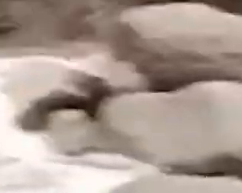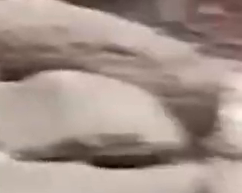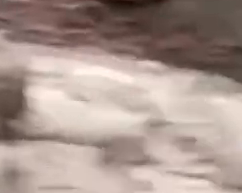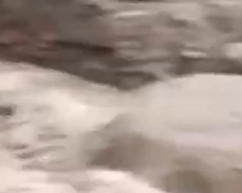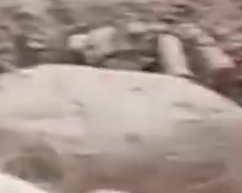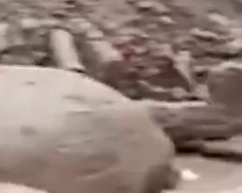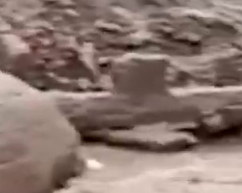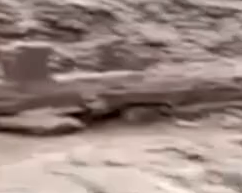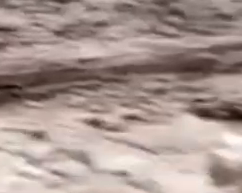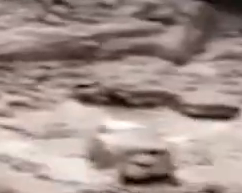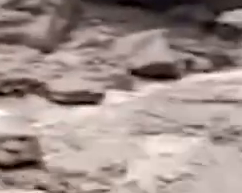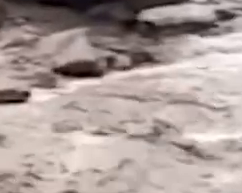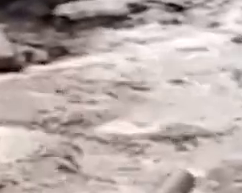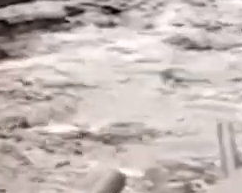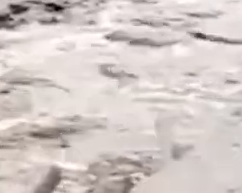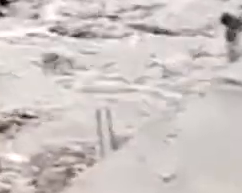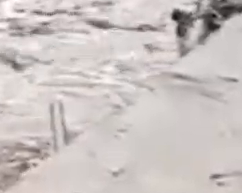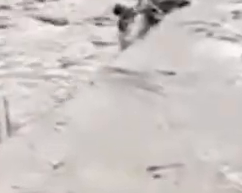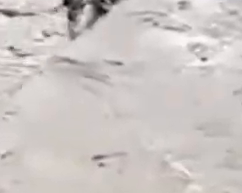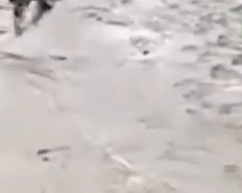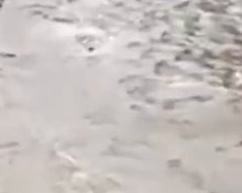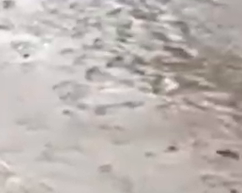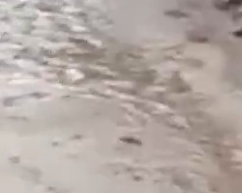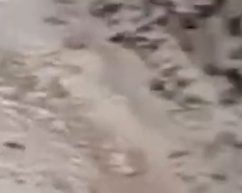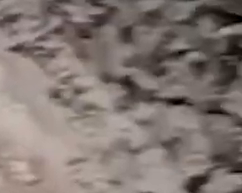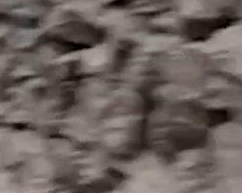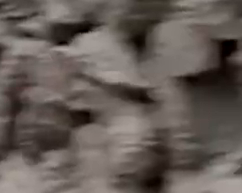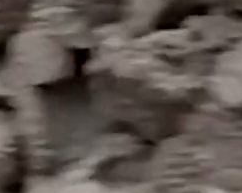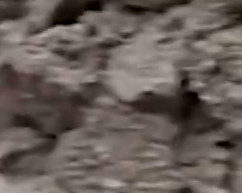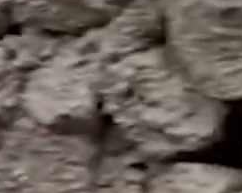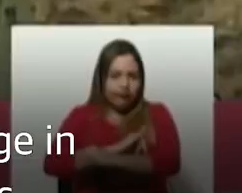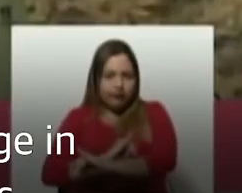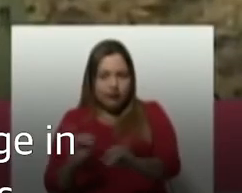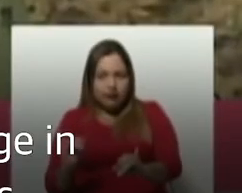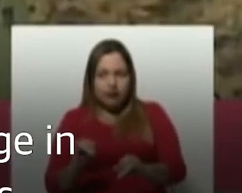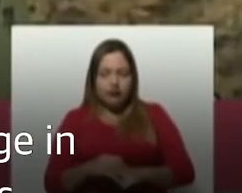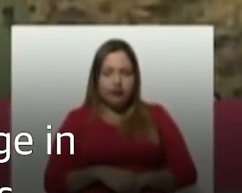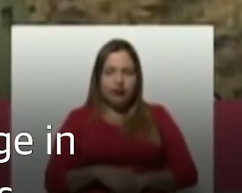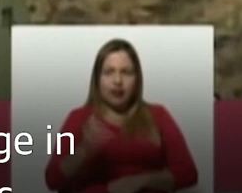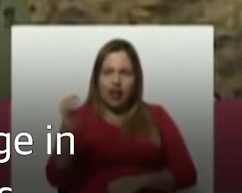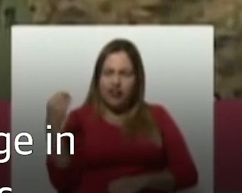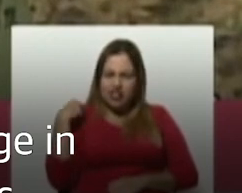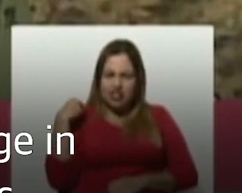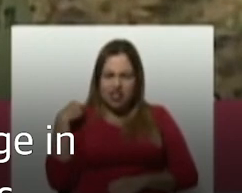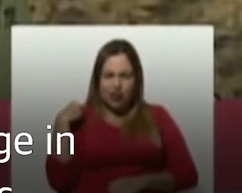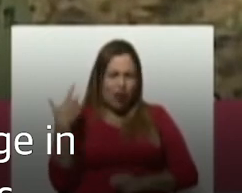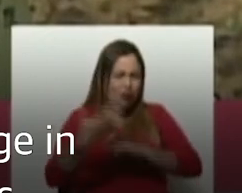Ensillaron varias casas. Aparte que el agua llegó a un alto nivel acá, como se puede estar en la... Me están informando que los